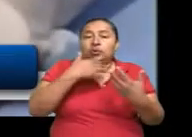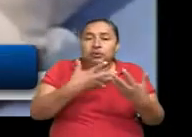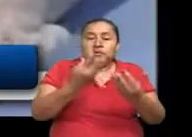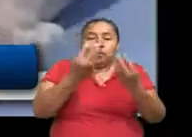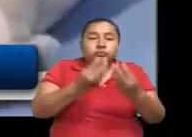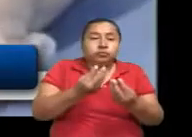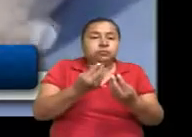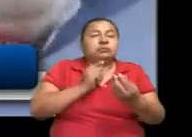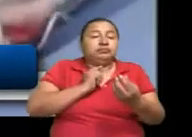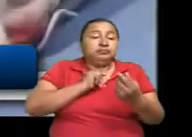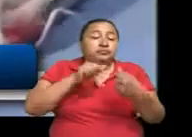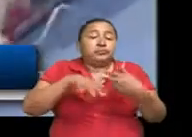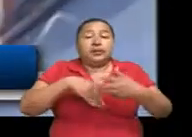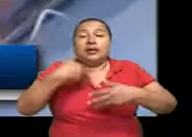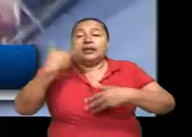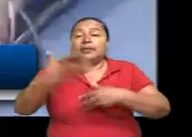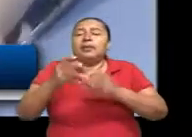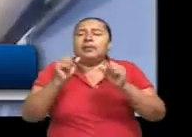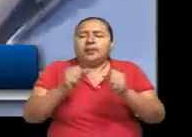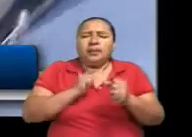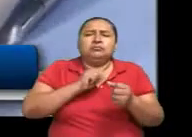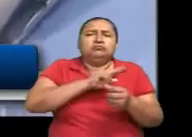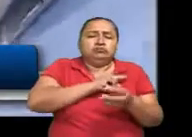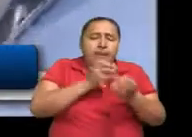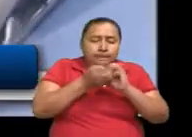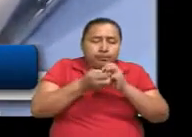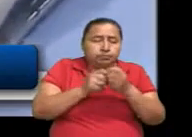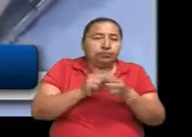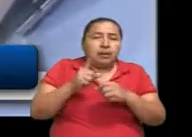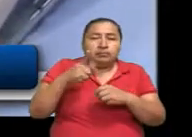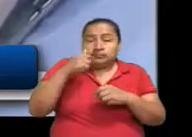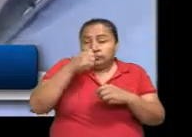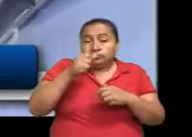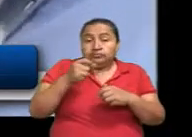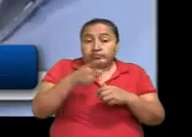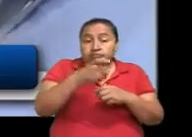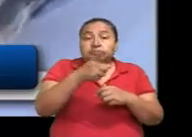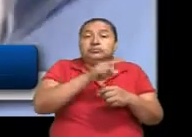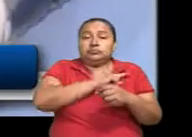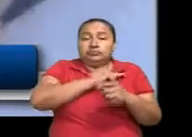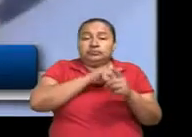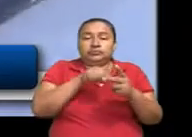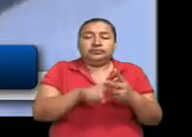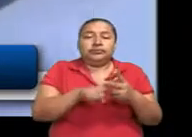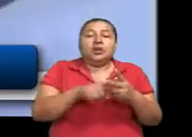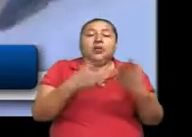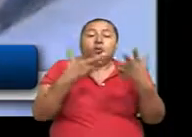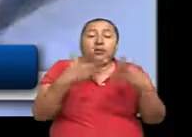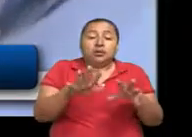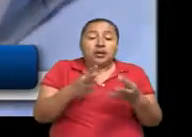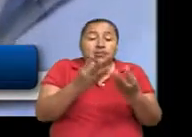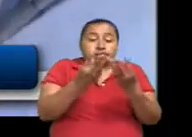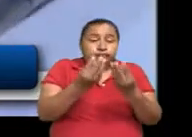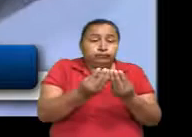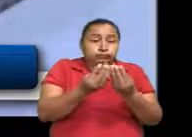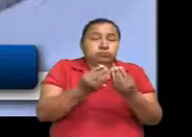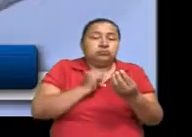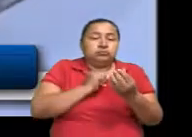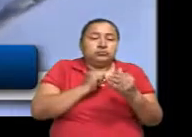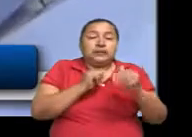nosotros, para que se pueda producir los espermatozoides. Entonces, el testículo ya estando en una temperatura más